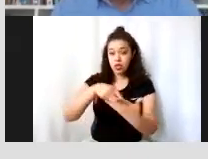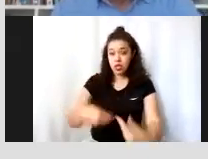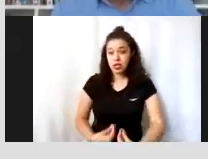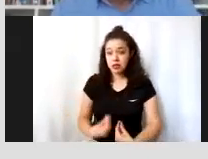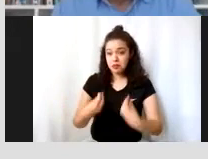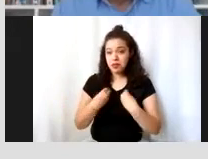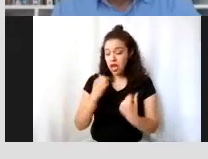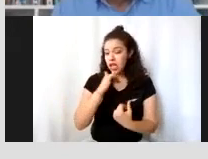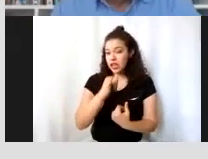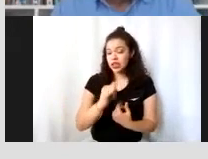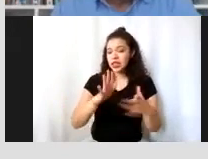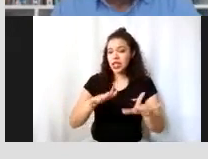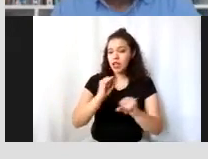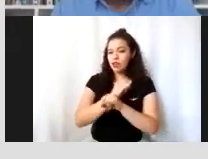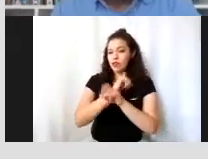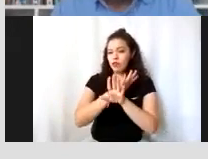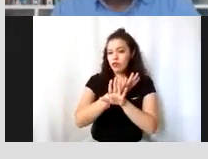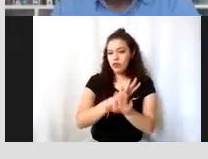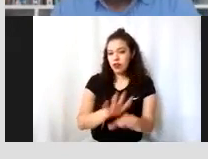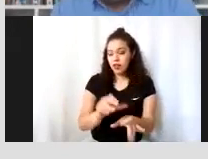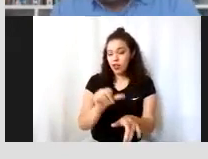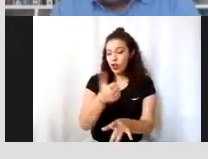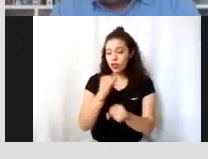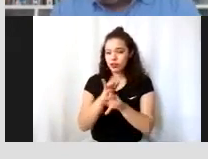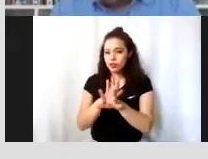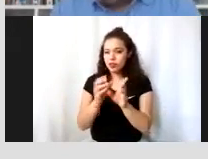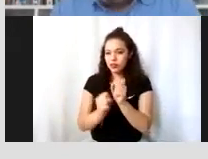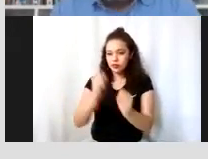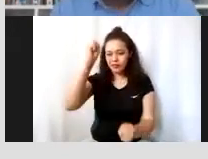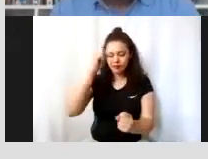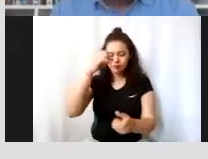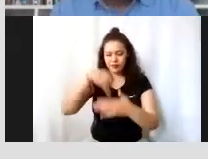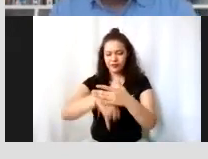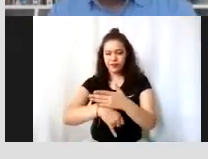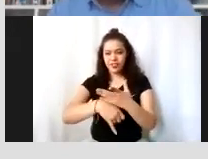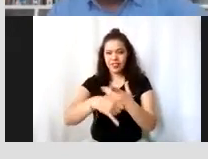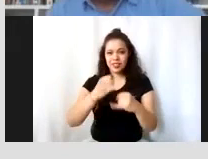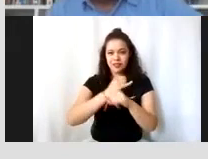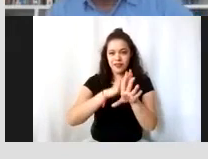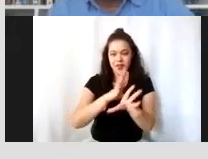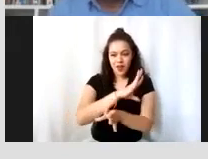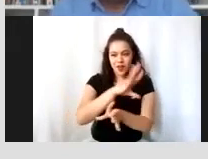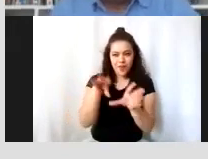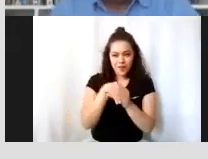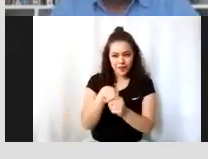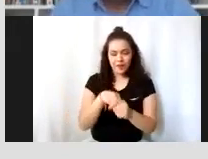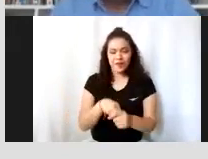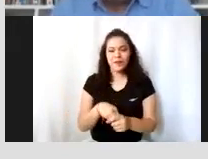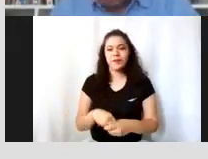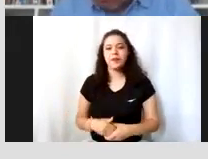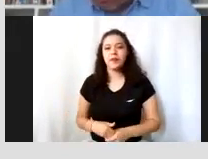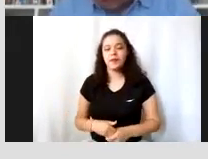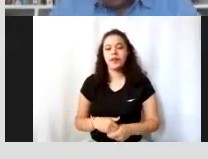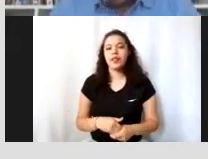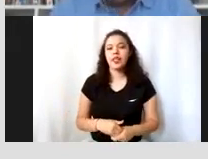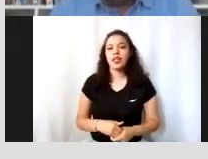mismo, revela otro tipo de datos. Les digo, revela un cúmulo de datos. Es lo que les decía en relación